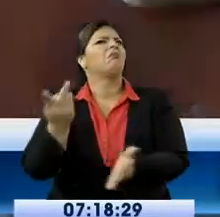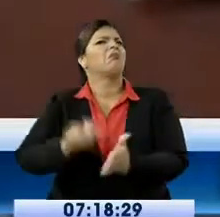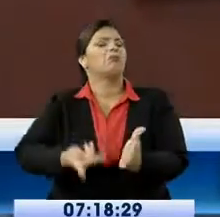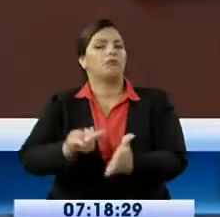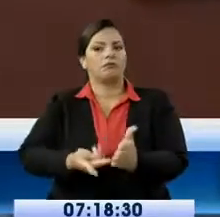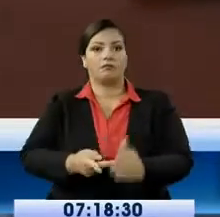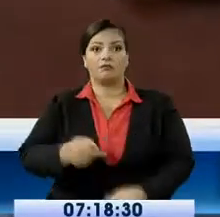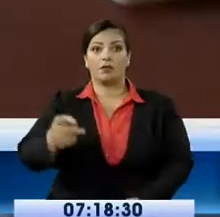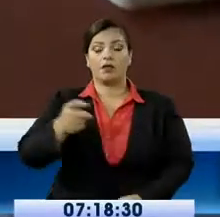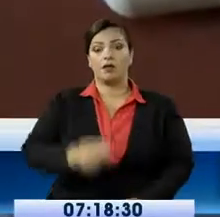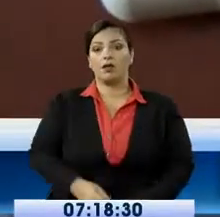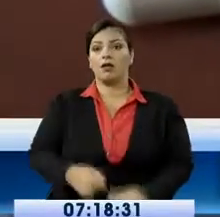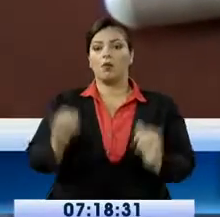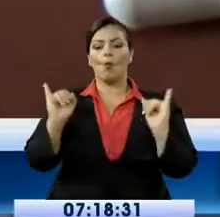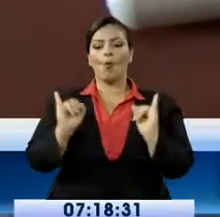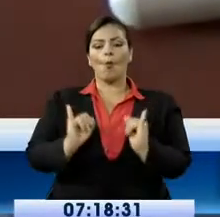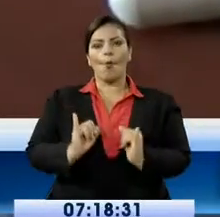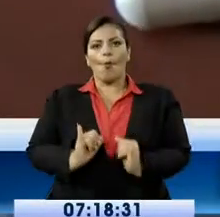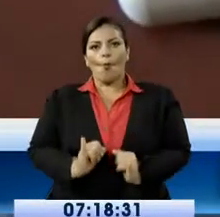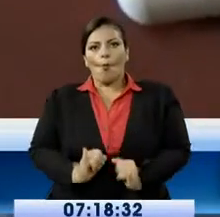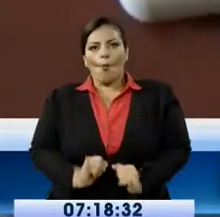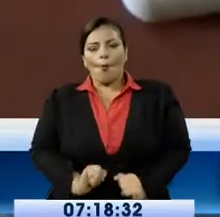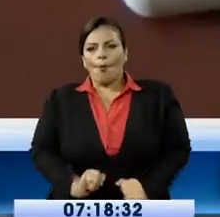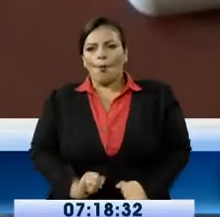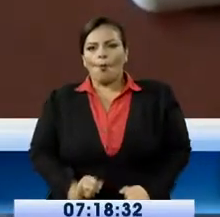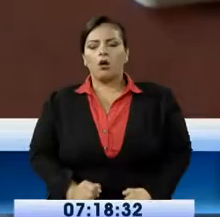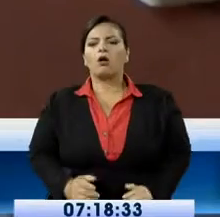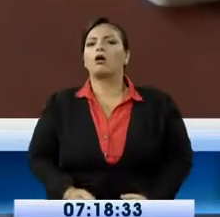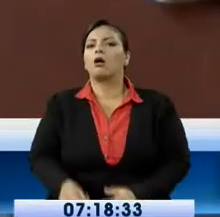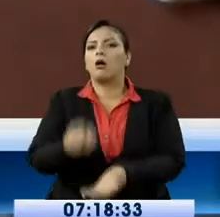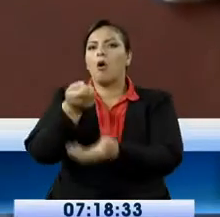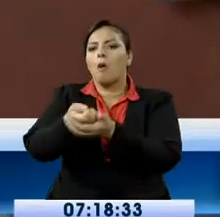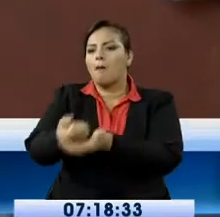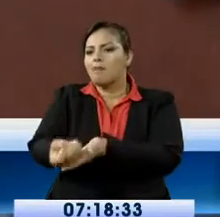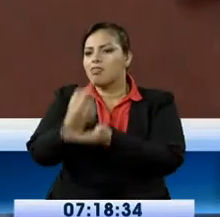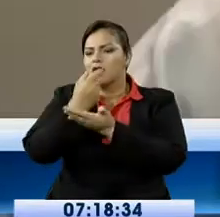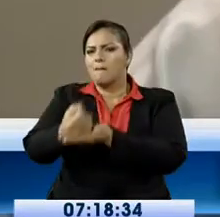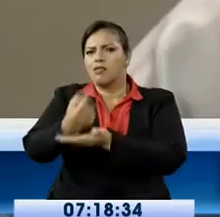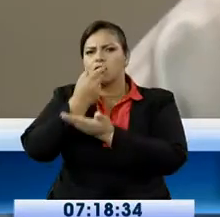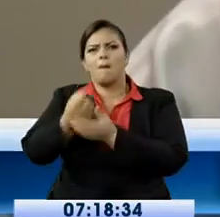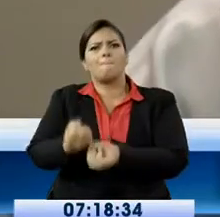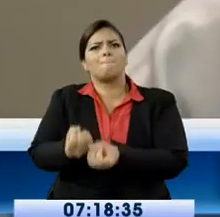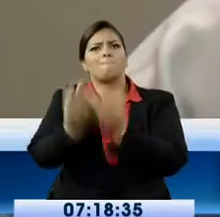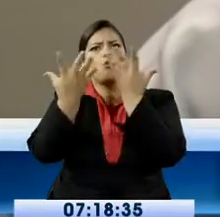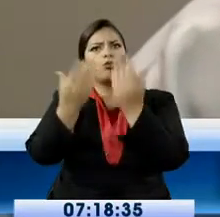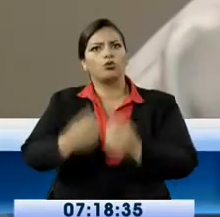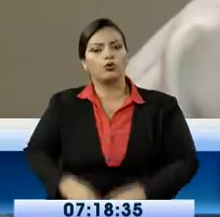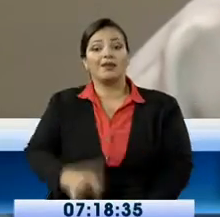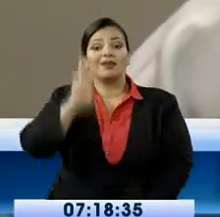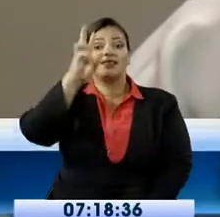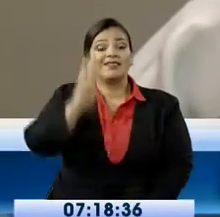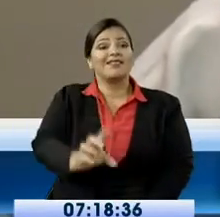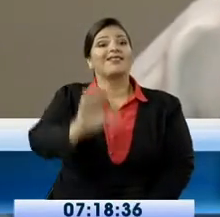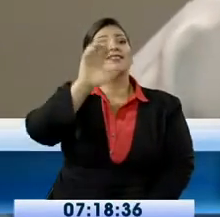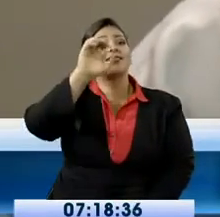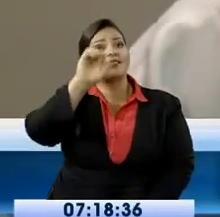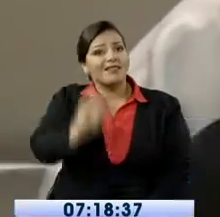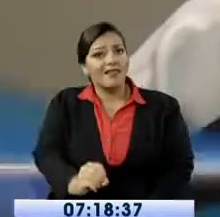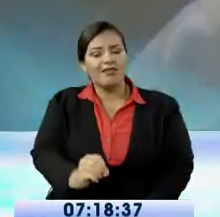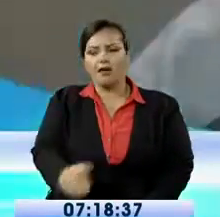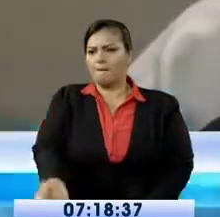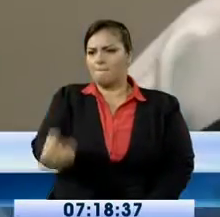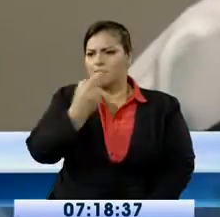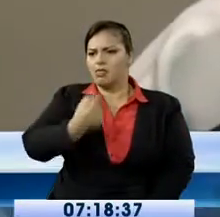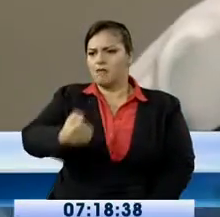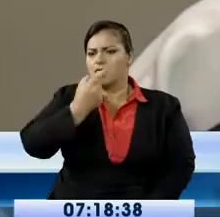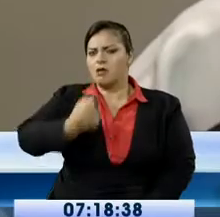le ocasionó la ingesta exagerada de pastillas para bajar de peso. Hubo la ingesta de 60 tabletas para reducción de